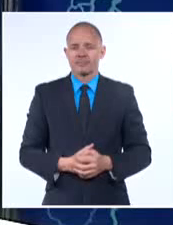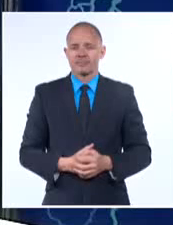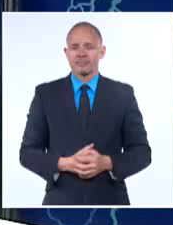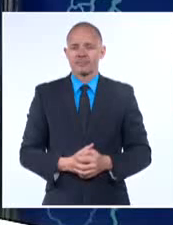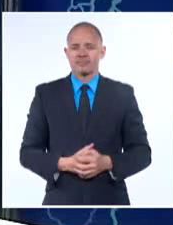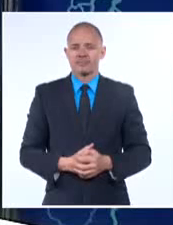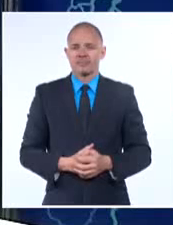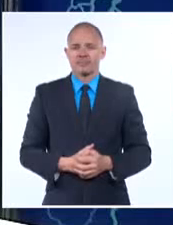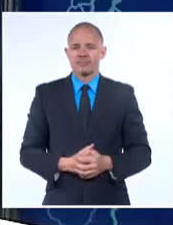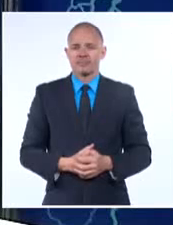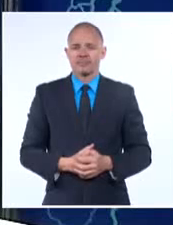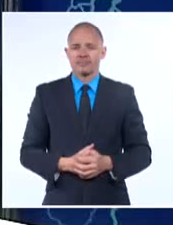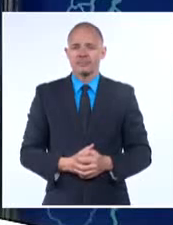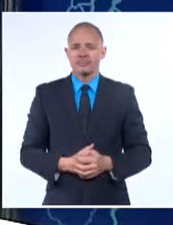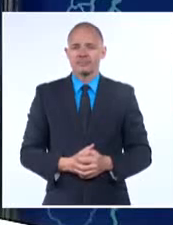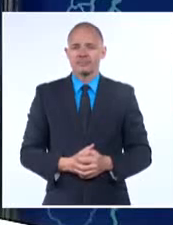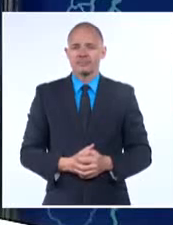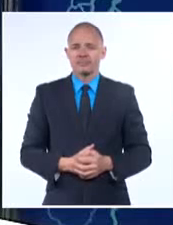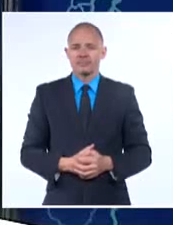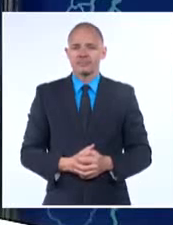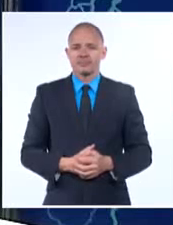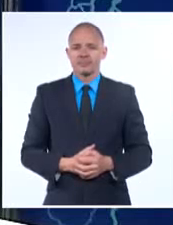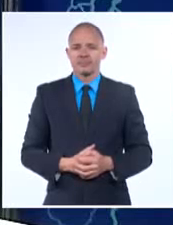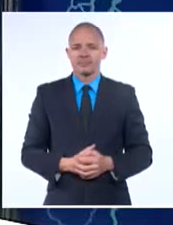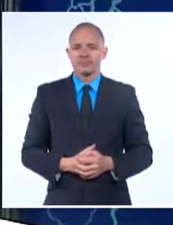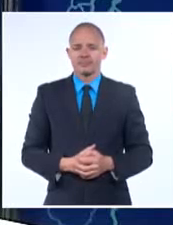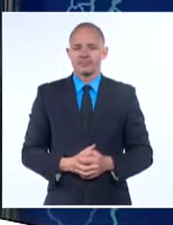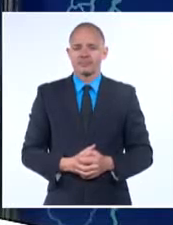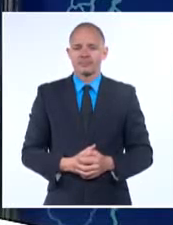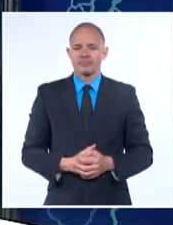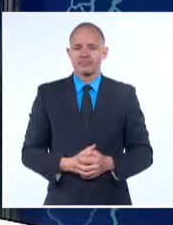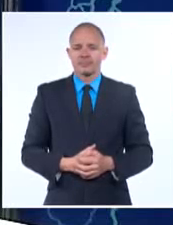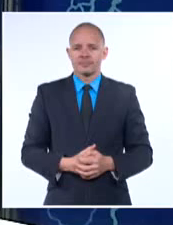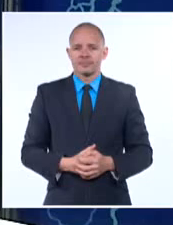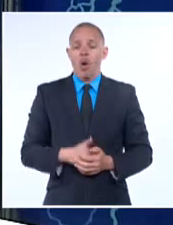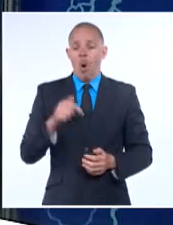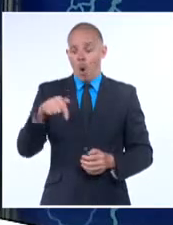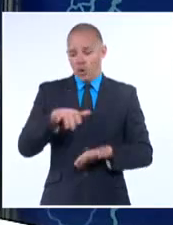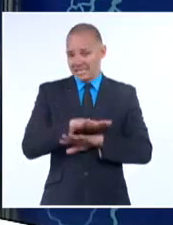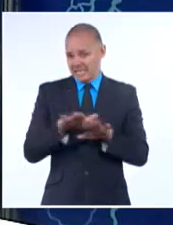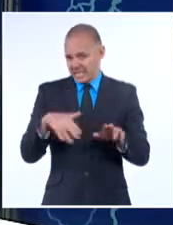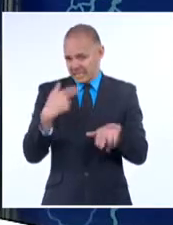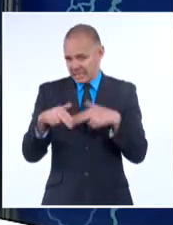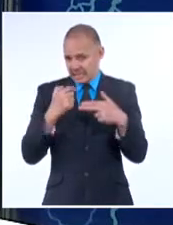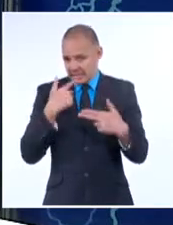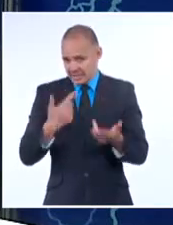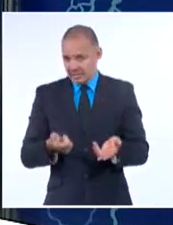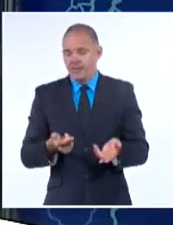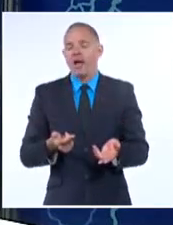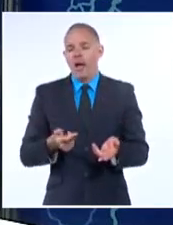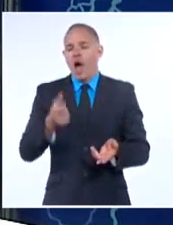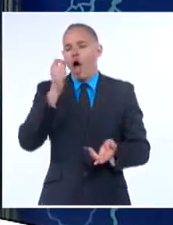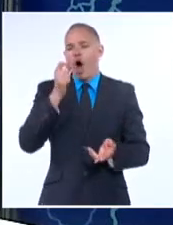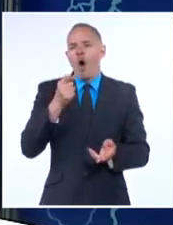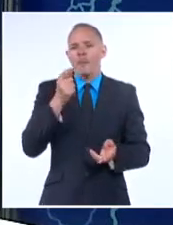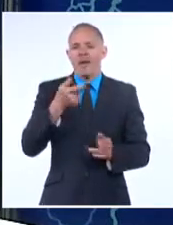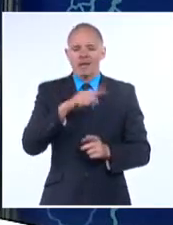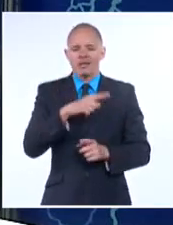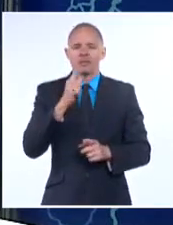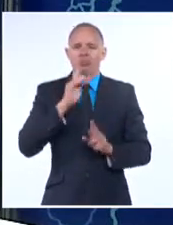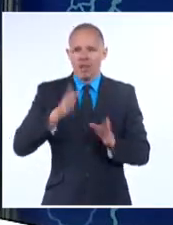Este viernes tuvo lugar en el Panteón de los Veteranos la Guardia de Honor para despedir al embajador José Agustín Fernández de Cossío